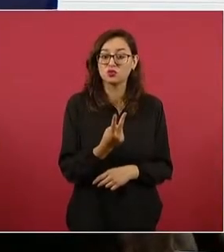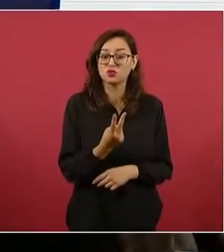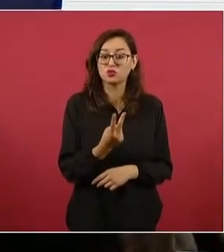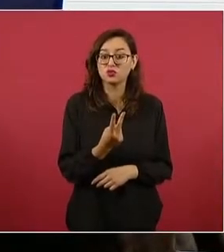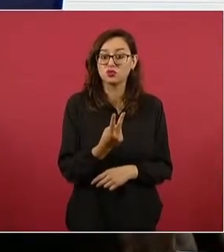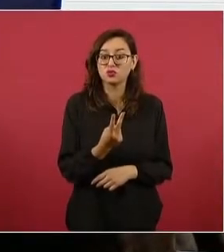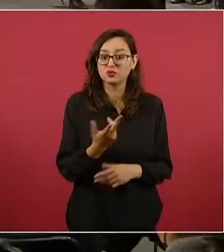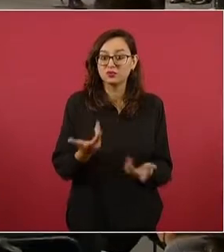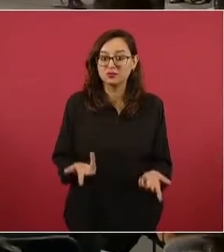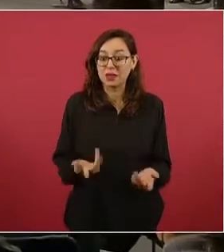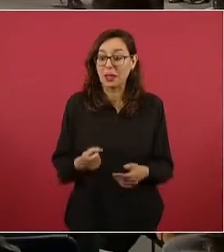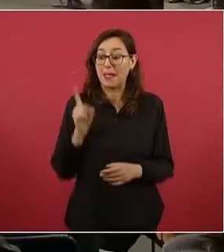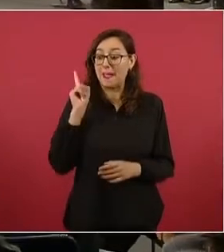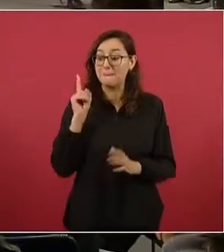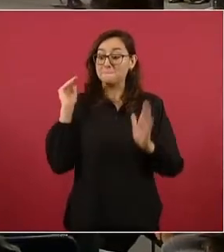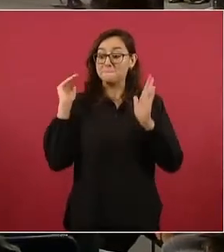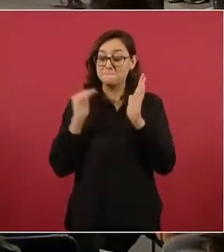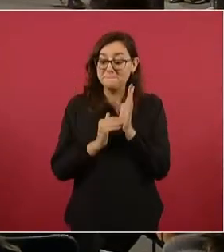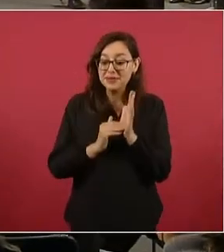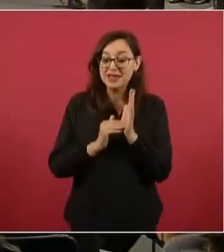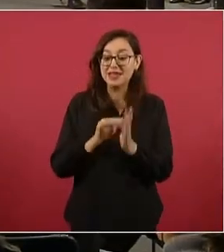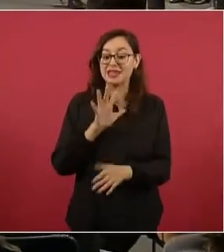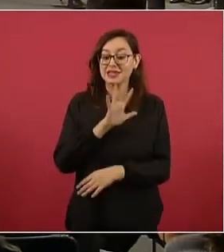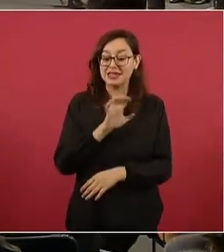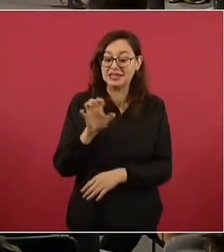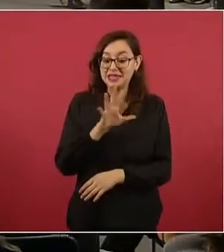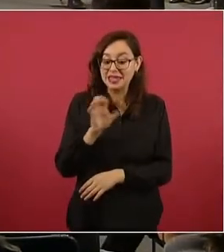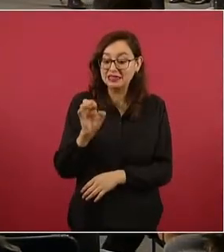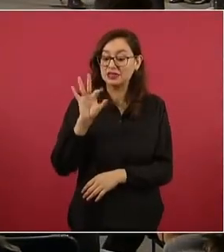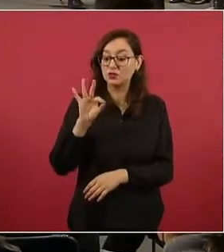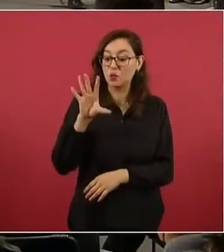y hay 1,548 vacantes.